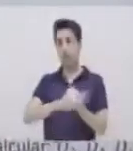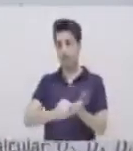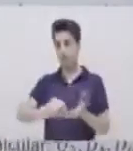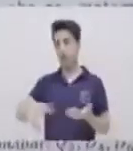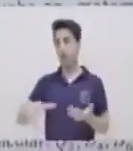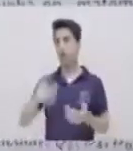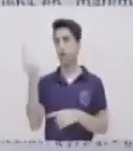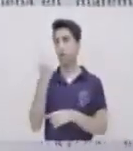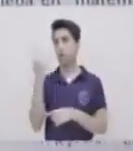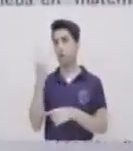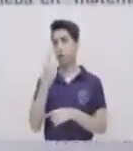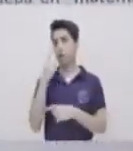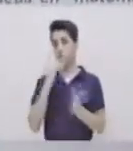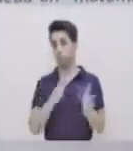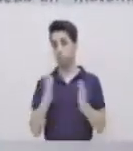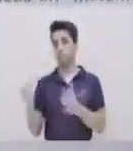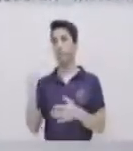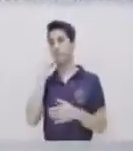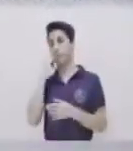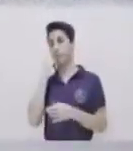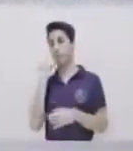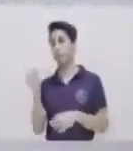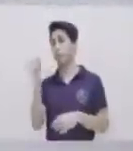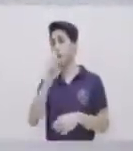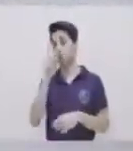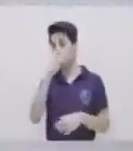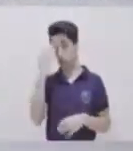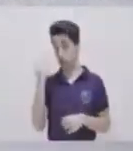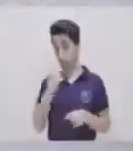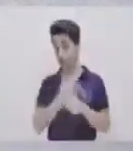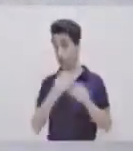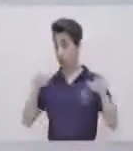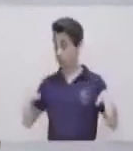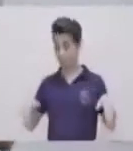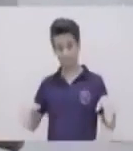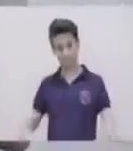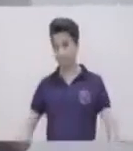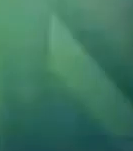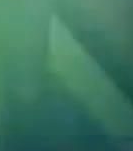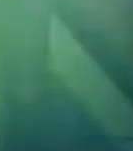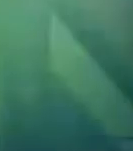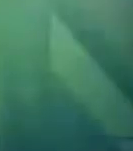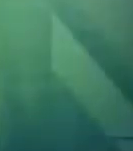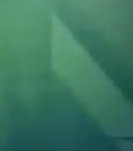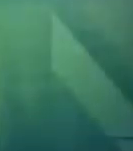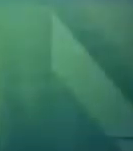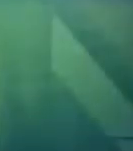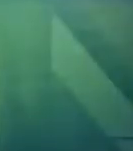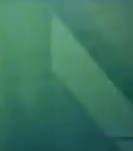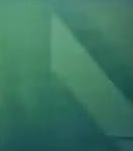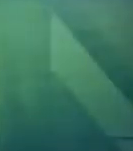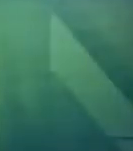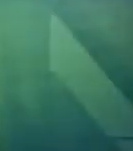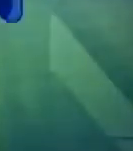importante para prevenir un poco la enfermedad. Y nunca olvidemos que Guatemala no se detiene.